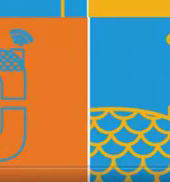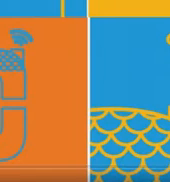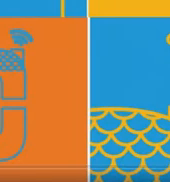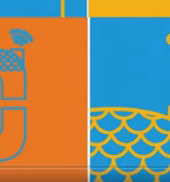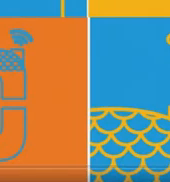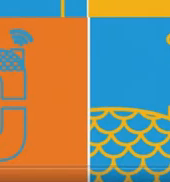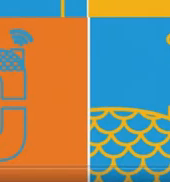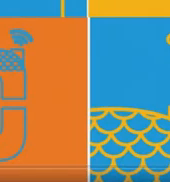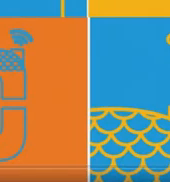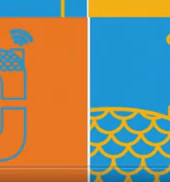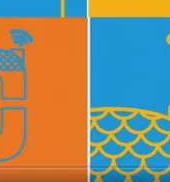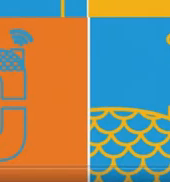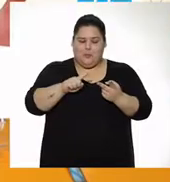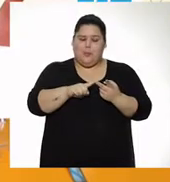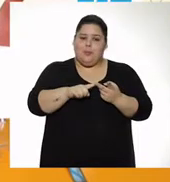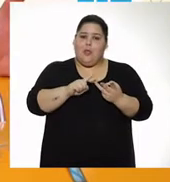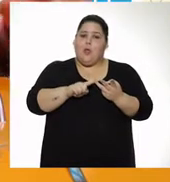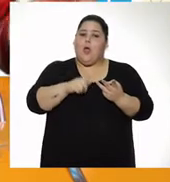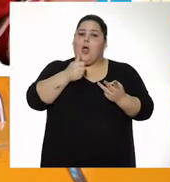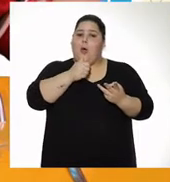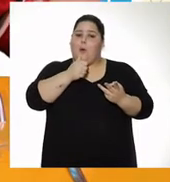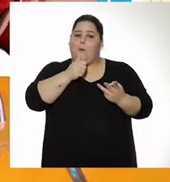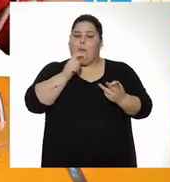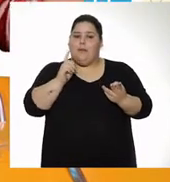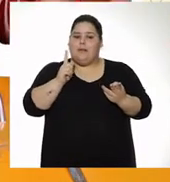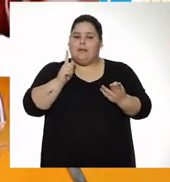detergente, agua y